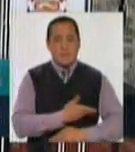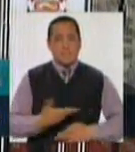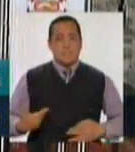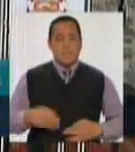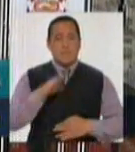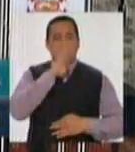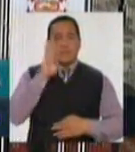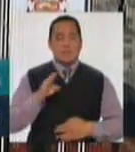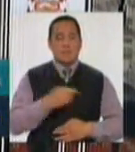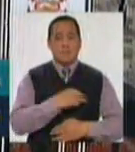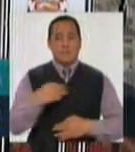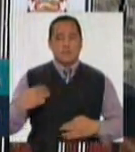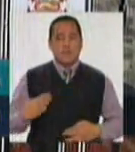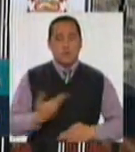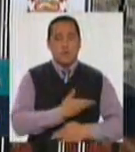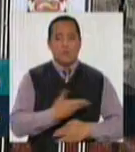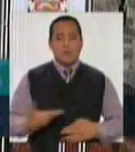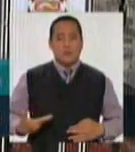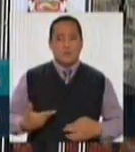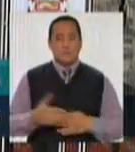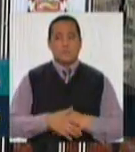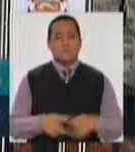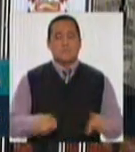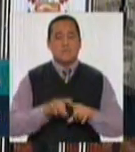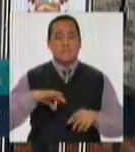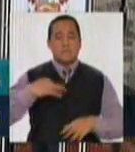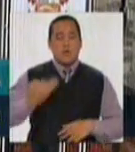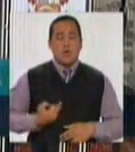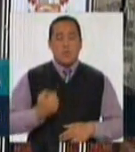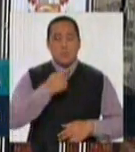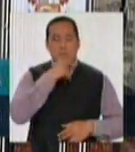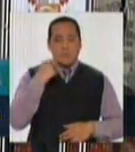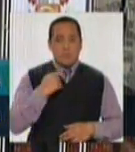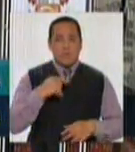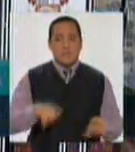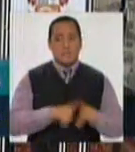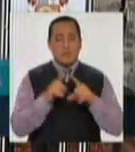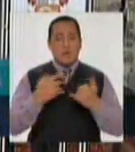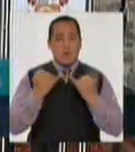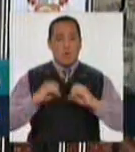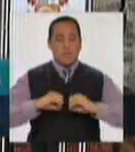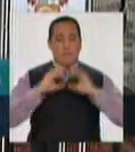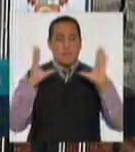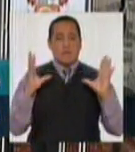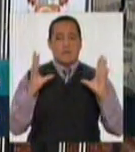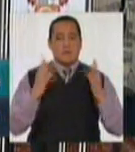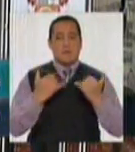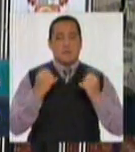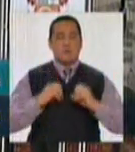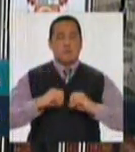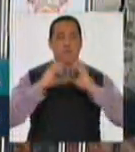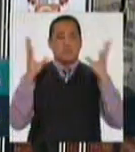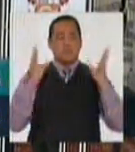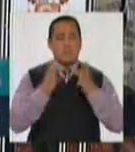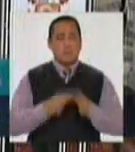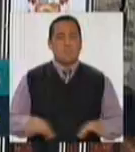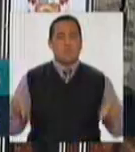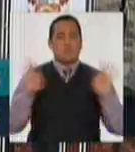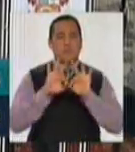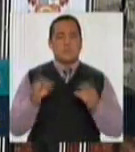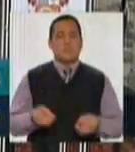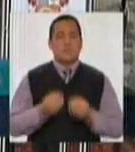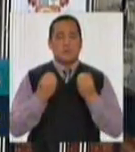señores ministros de Estado, señoras y señores, el día de hoy es un día trascendente